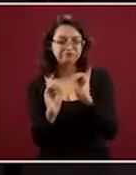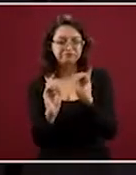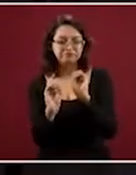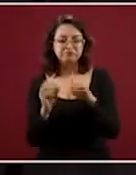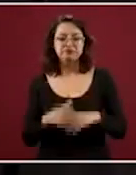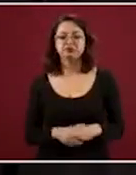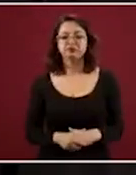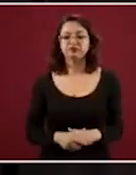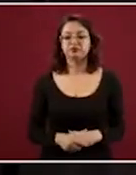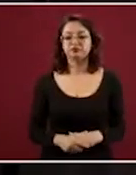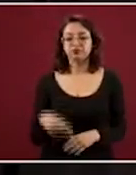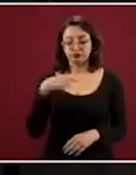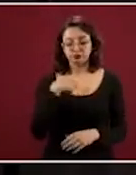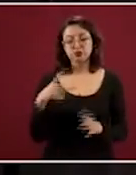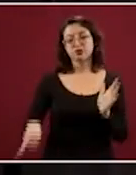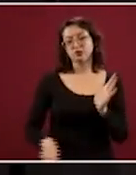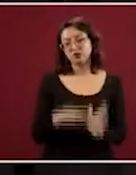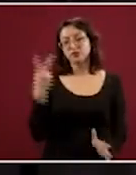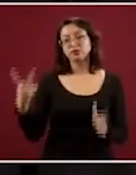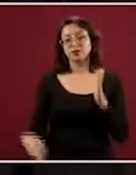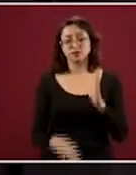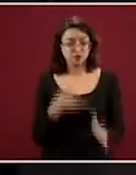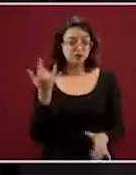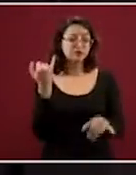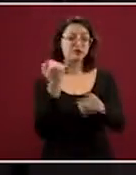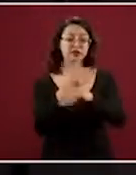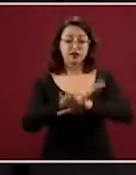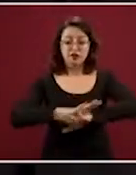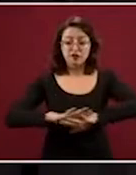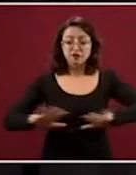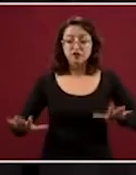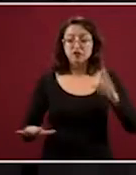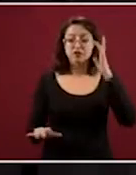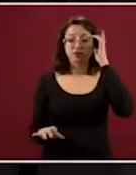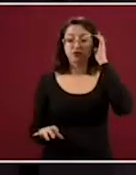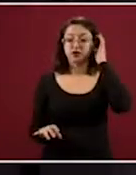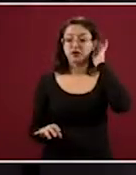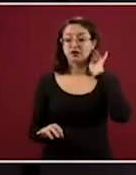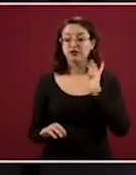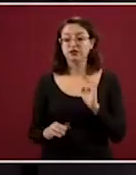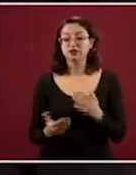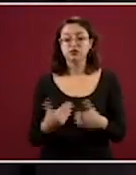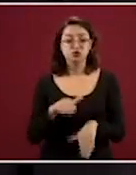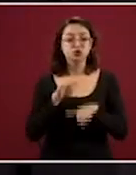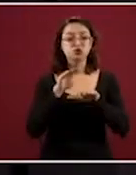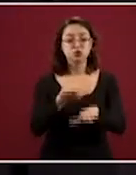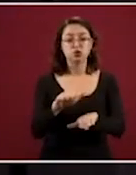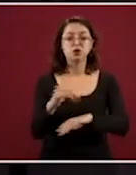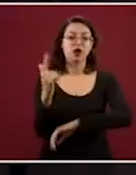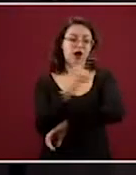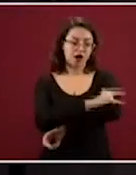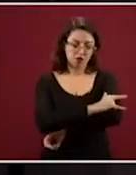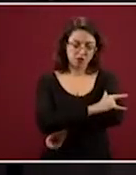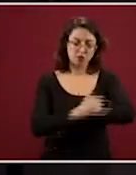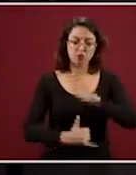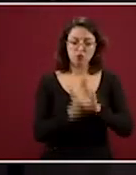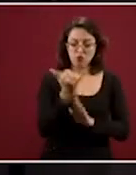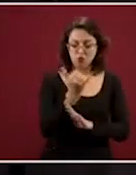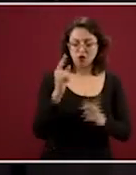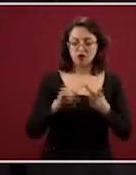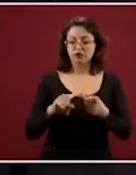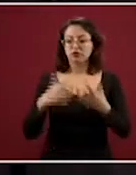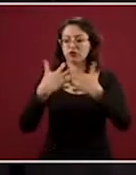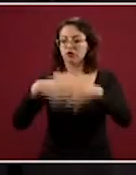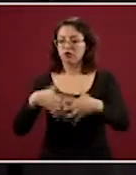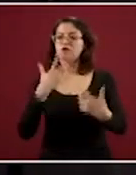Yo voy a estarles informando, así como informamos sobre el aeropuerto, sobre la